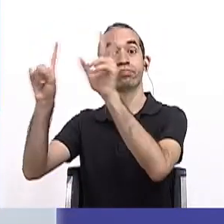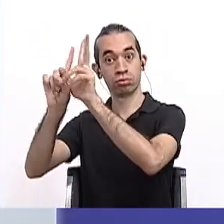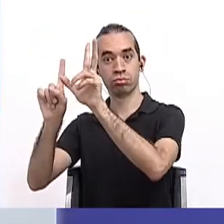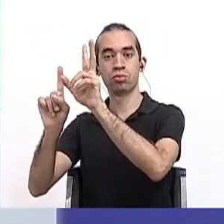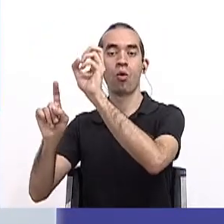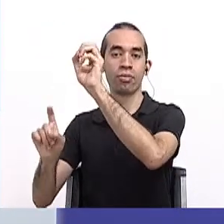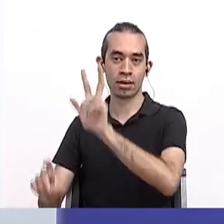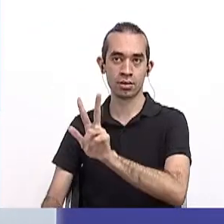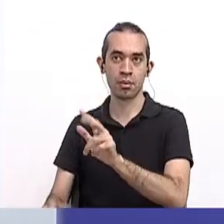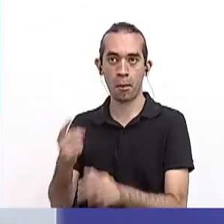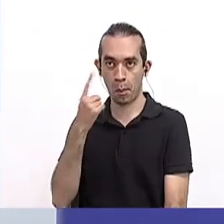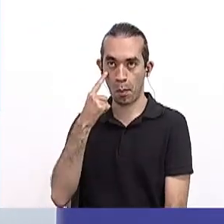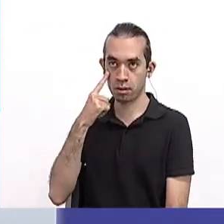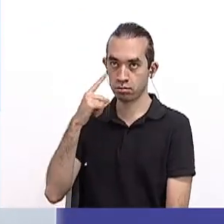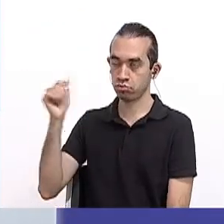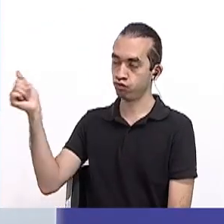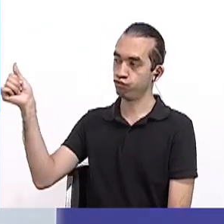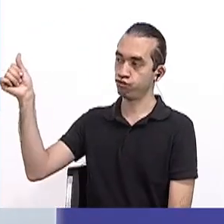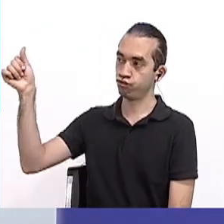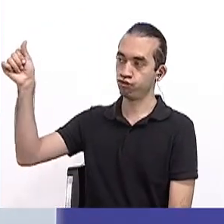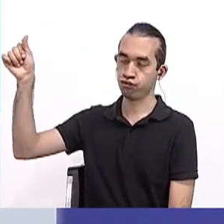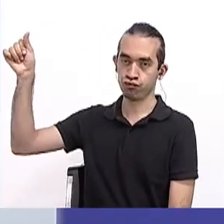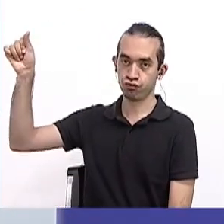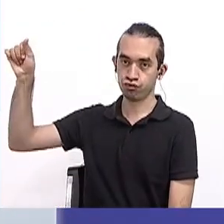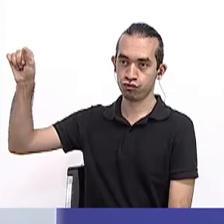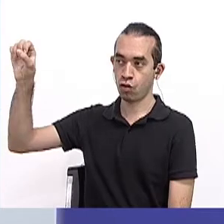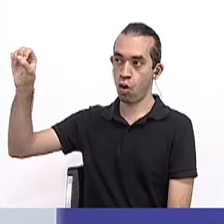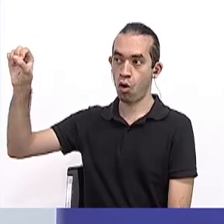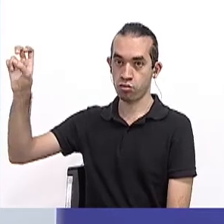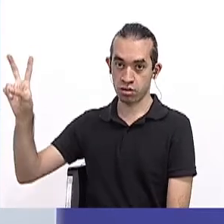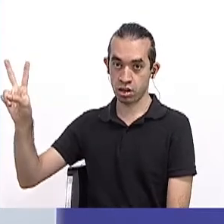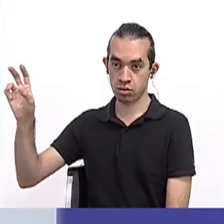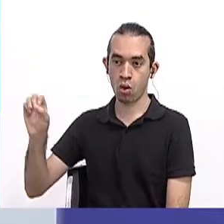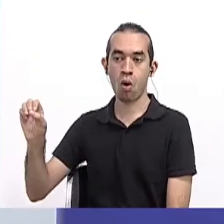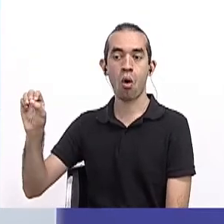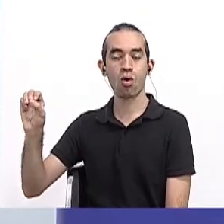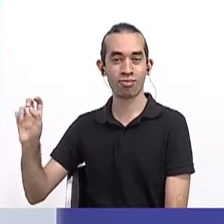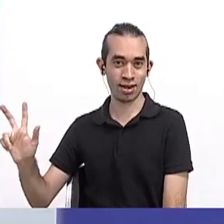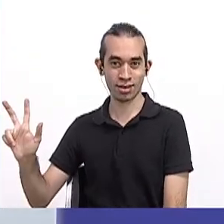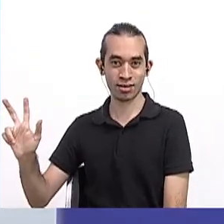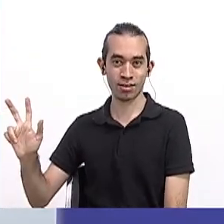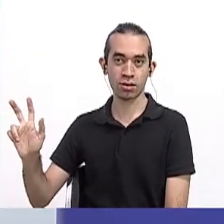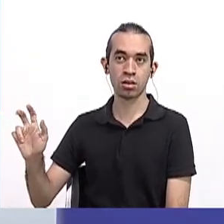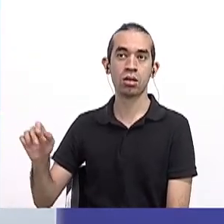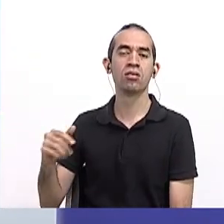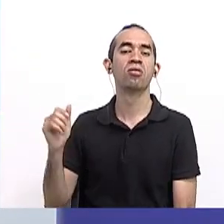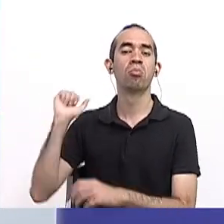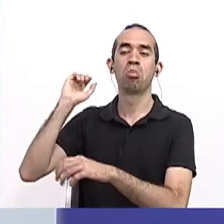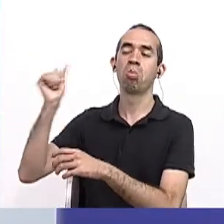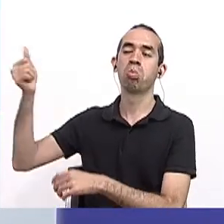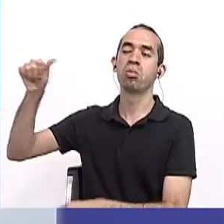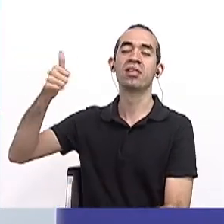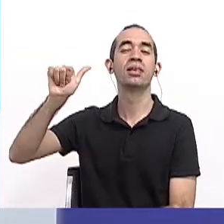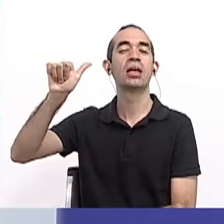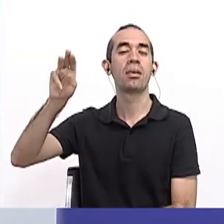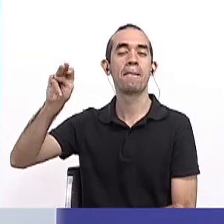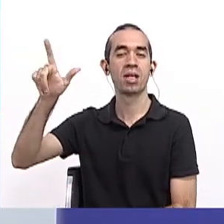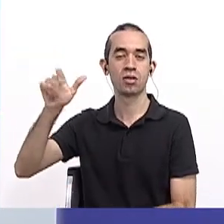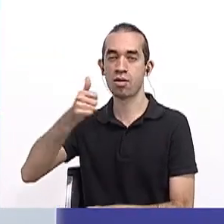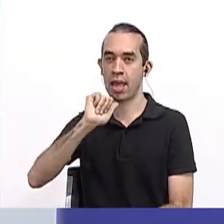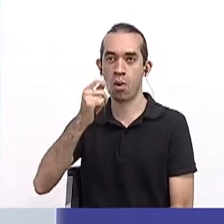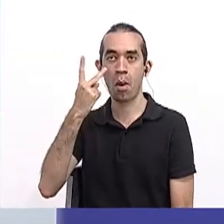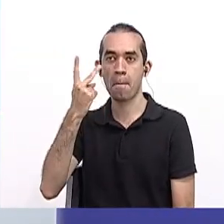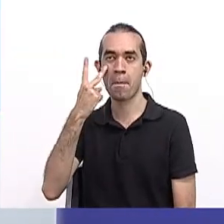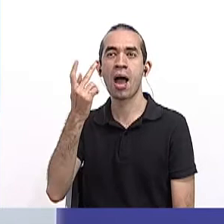verter en los primeros dos vasos, en el del oxígeno y el ozono, 10 mililitros de agua para que ustedes